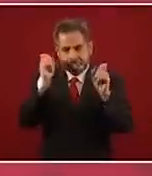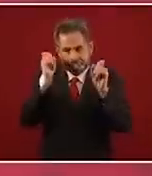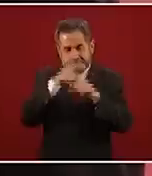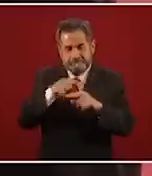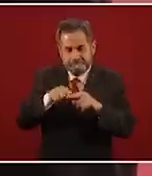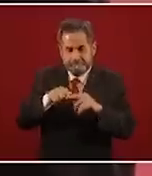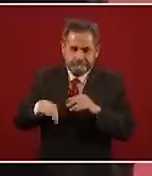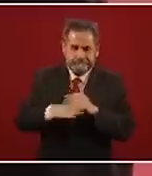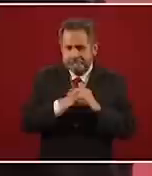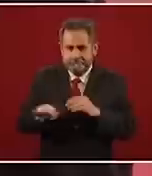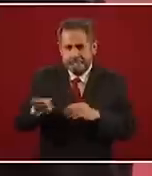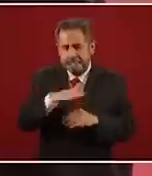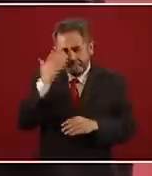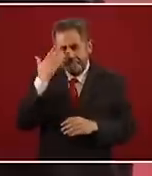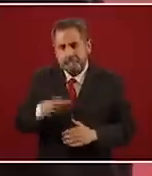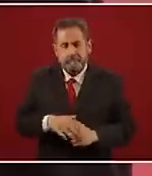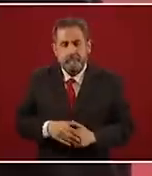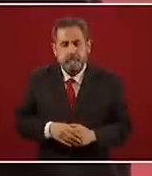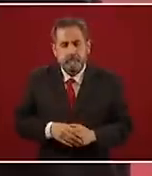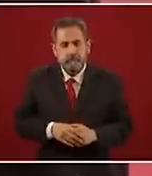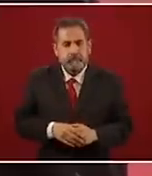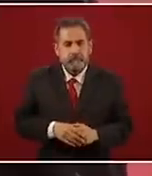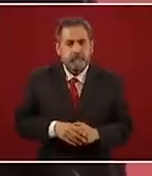difícil de transitar, sí.